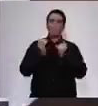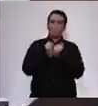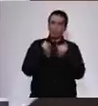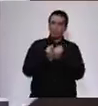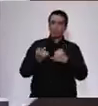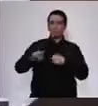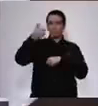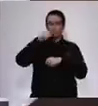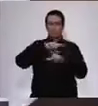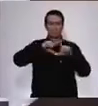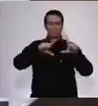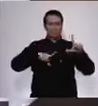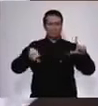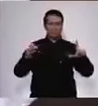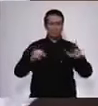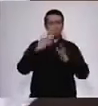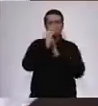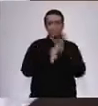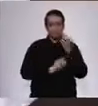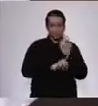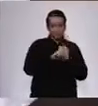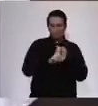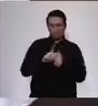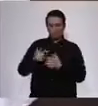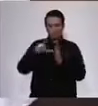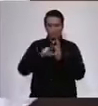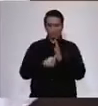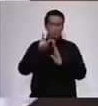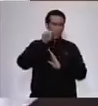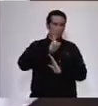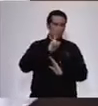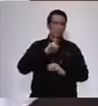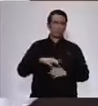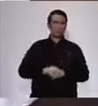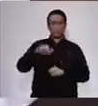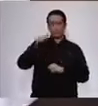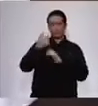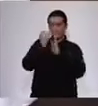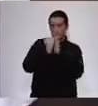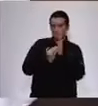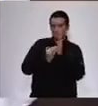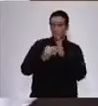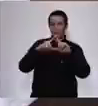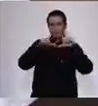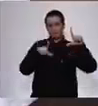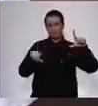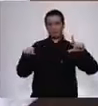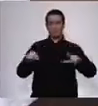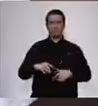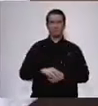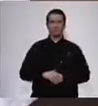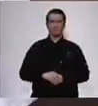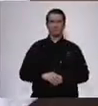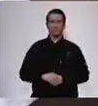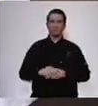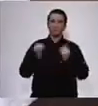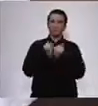también ocupamos el primer lugar nacional con menor incidencia delictiva en mujeres cifra 11 veces menor que el promedio a nivel